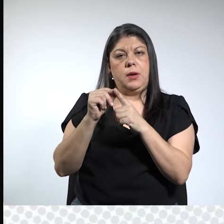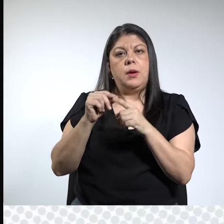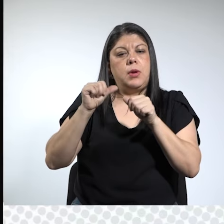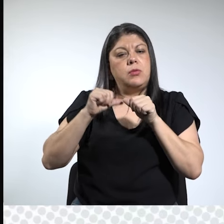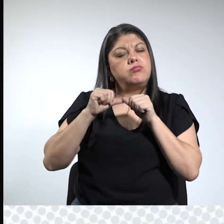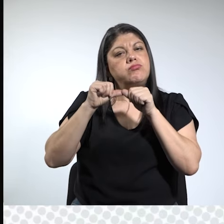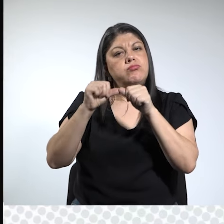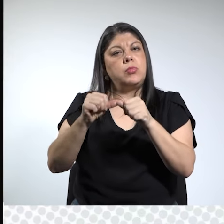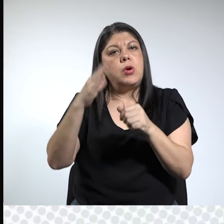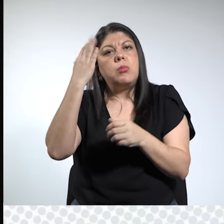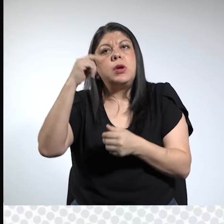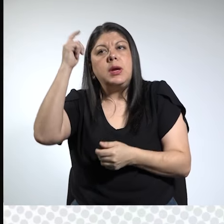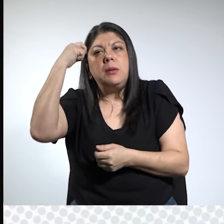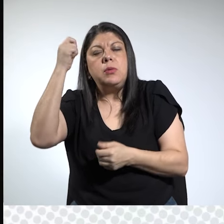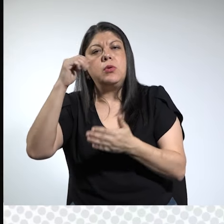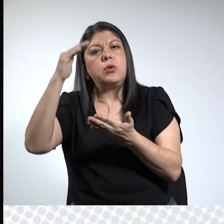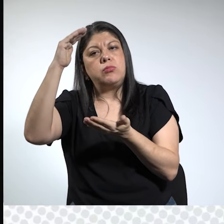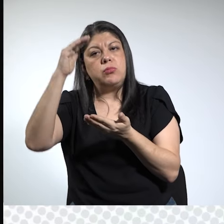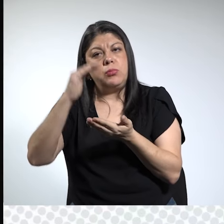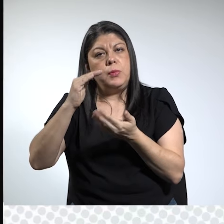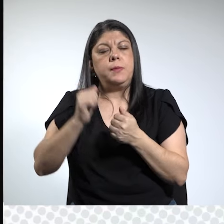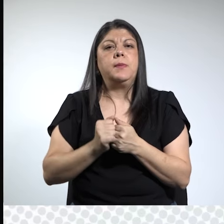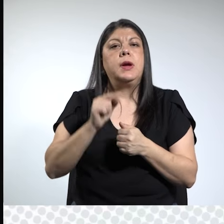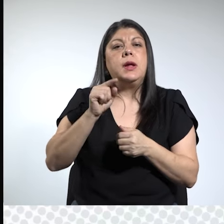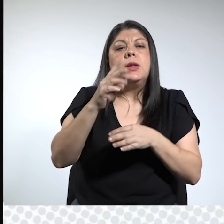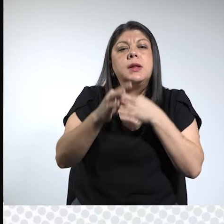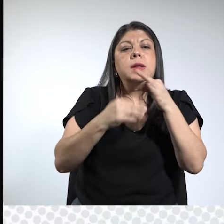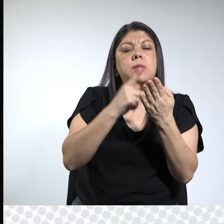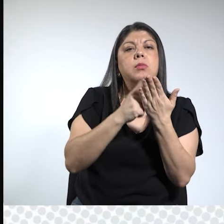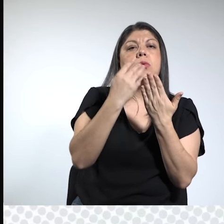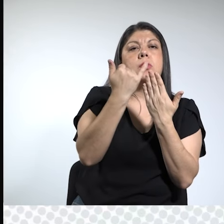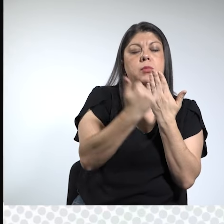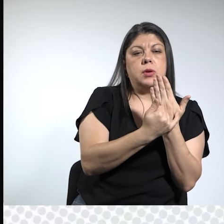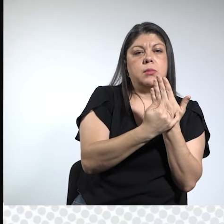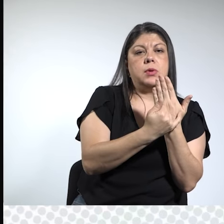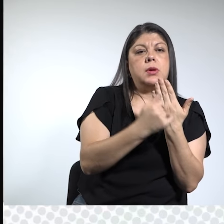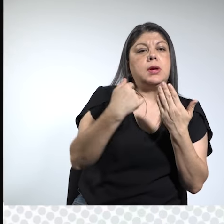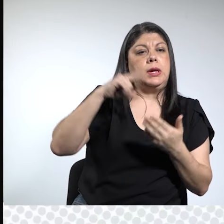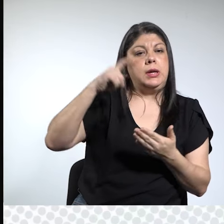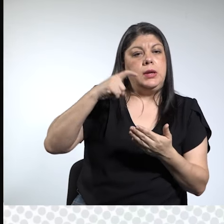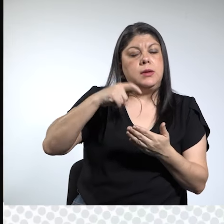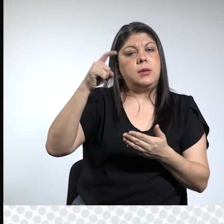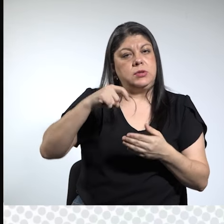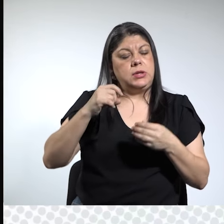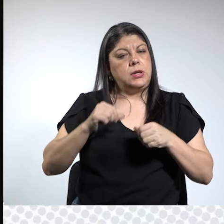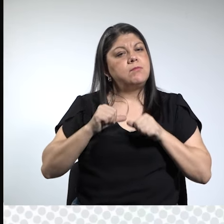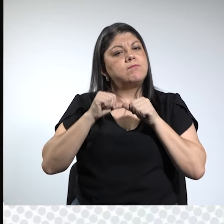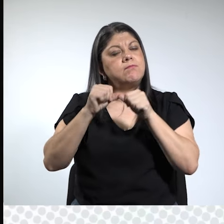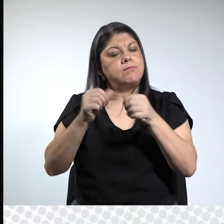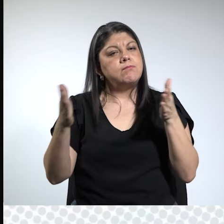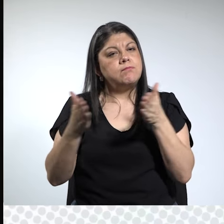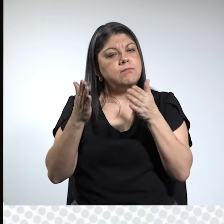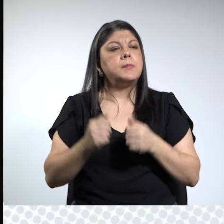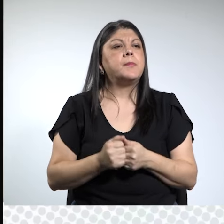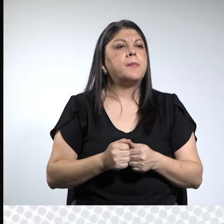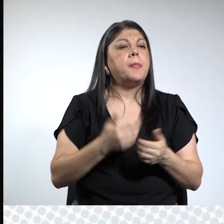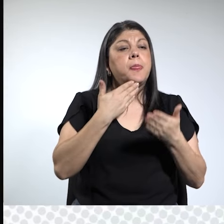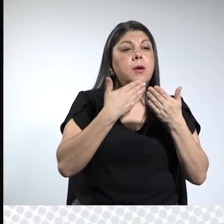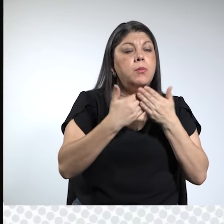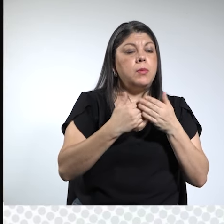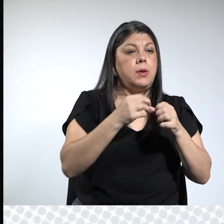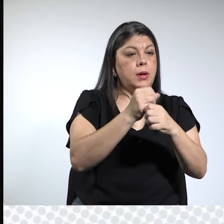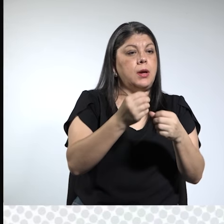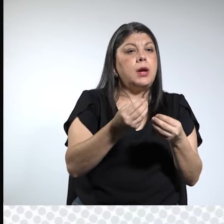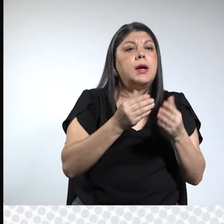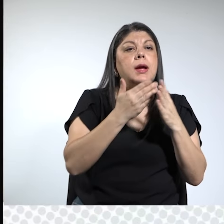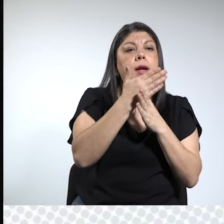salir adelante porque la pensión es muy baja. Ese tipo de programas son los programas que tenemos que sacar adelante. Muy bien. La